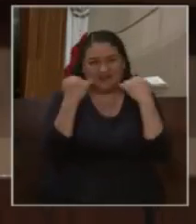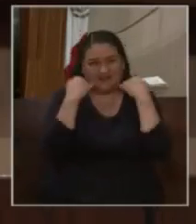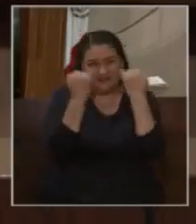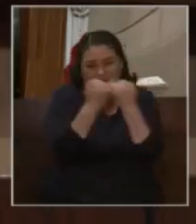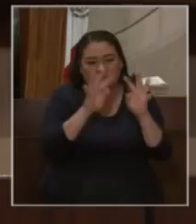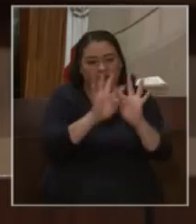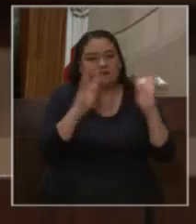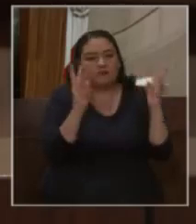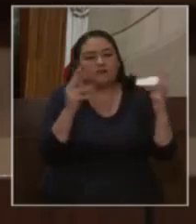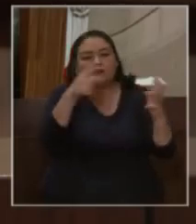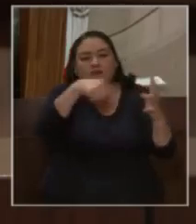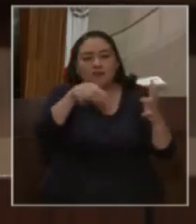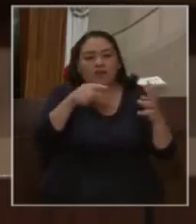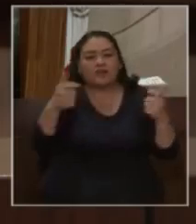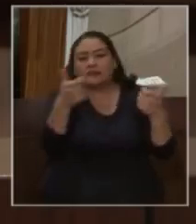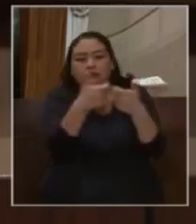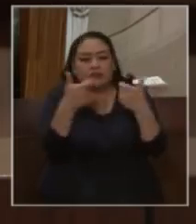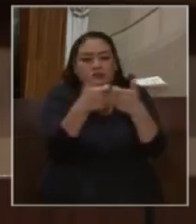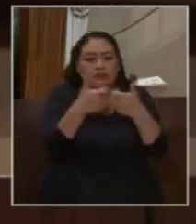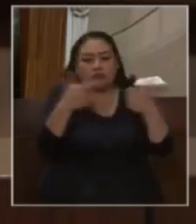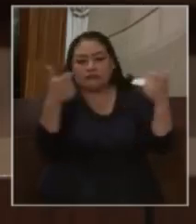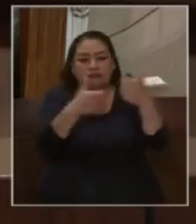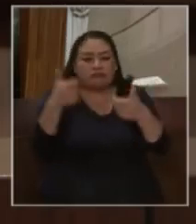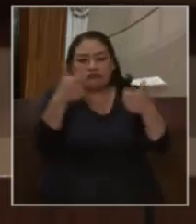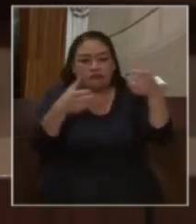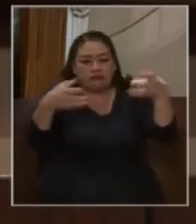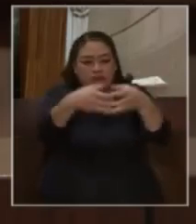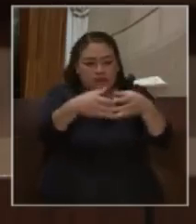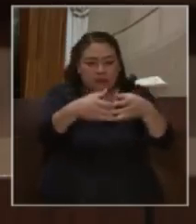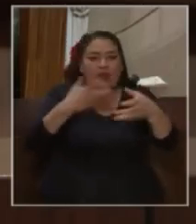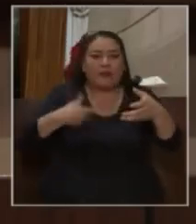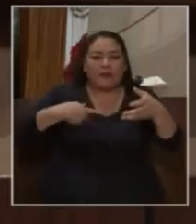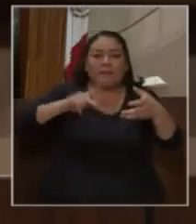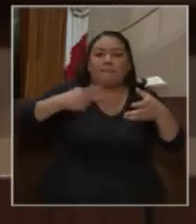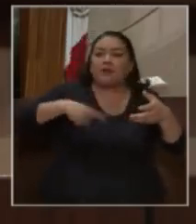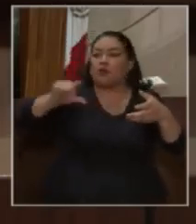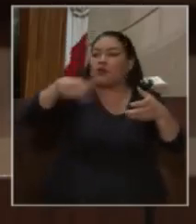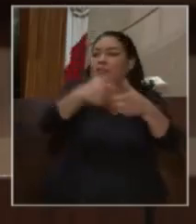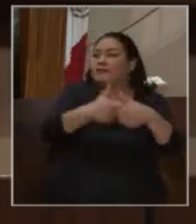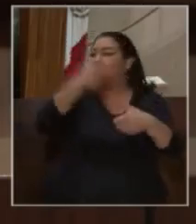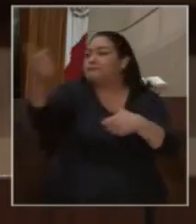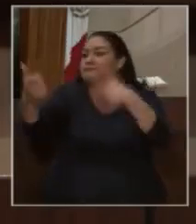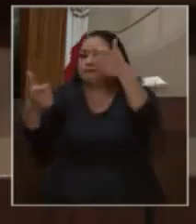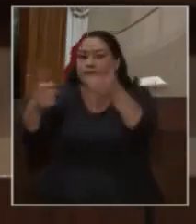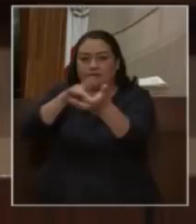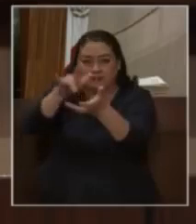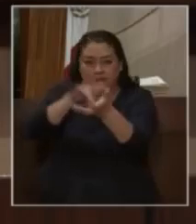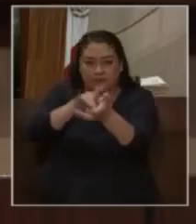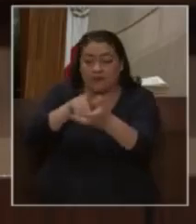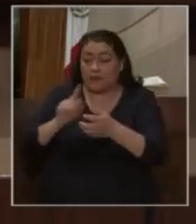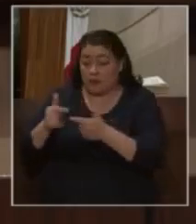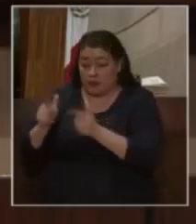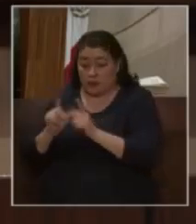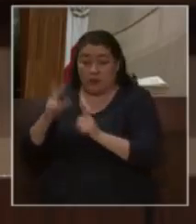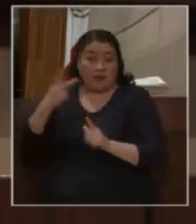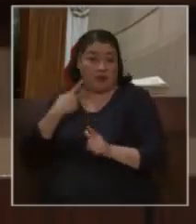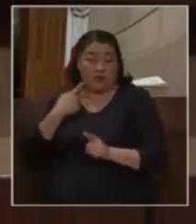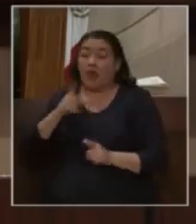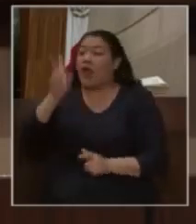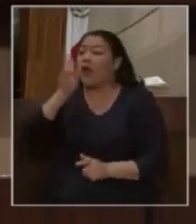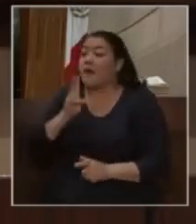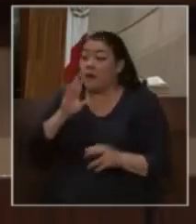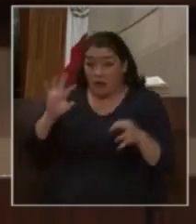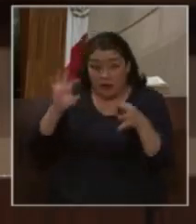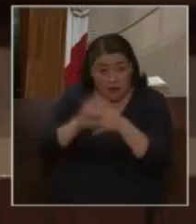con el partido político, sin llegar a determinar una relación entre la captación y el flujo de